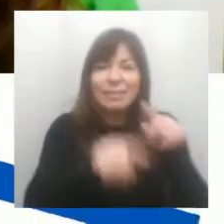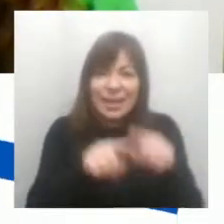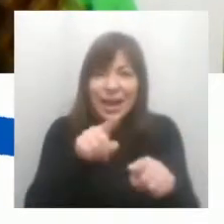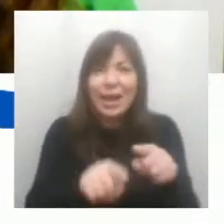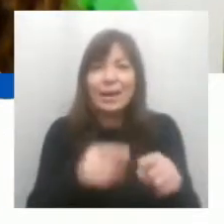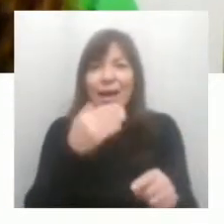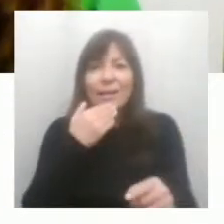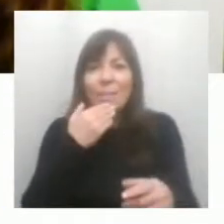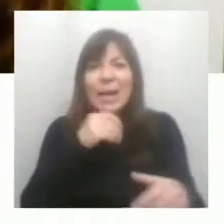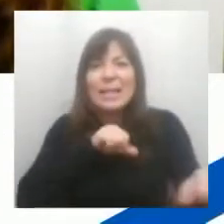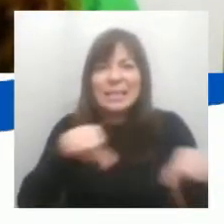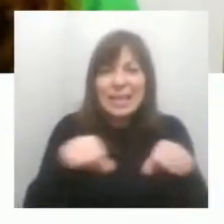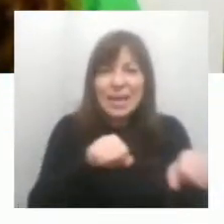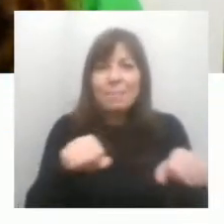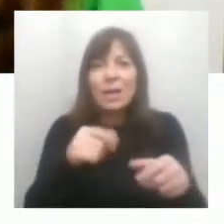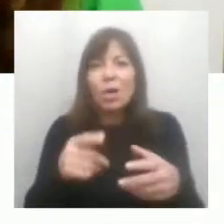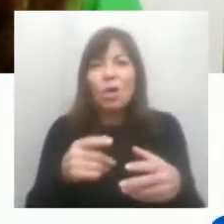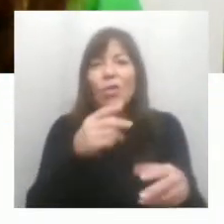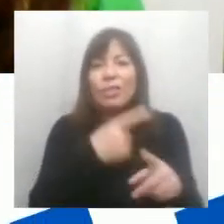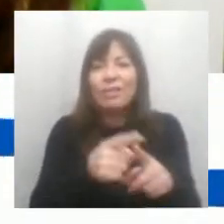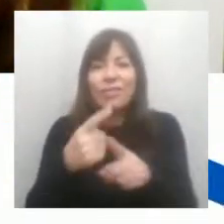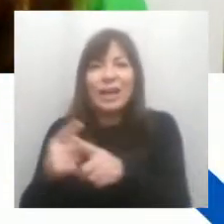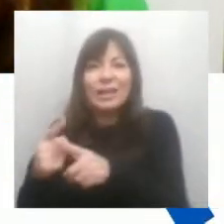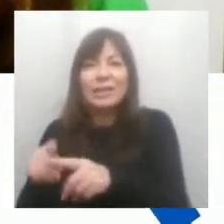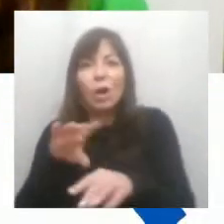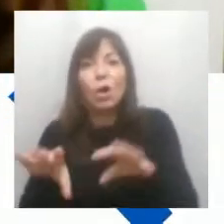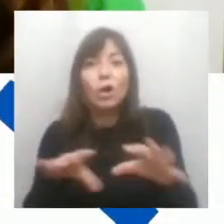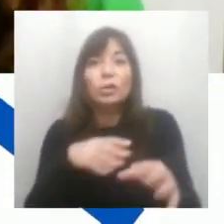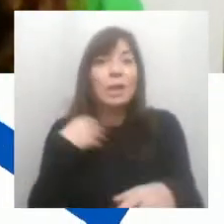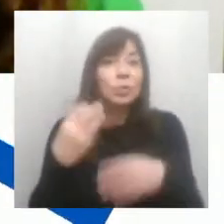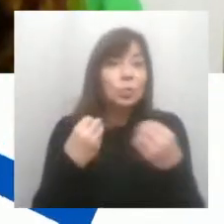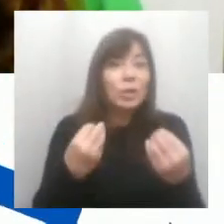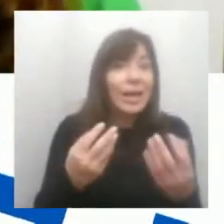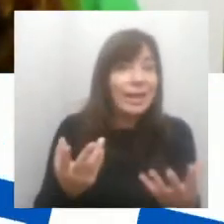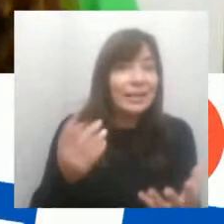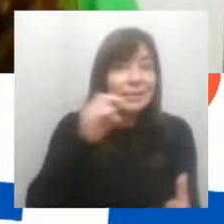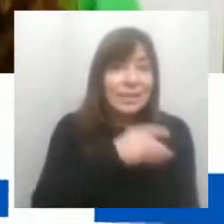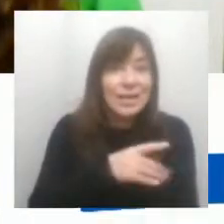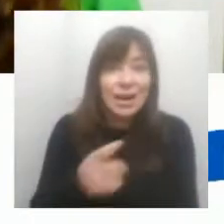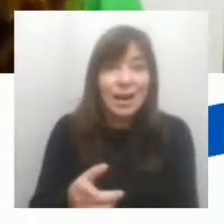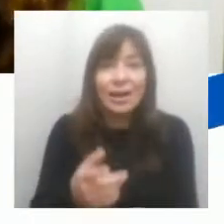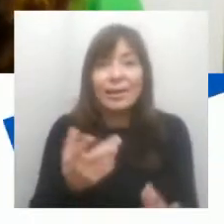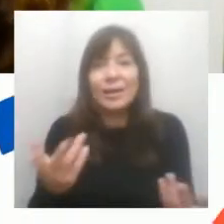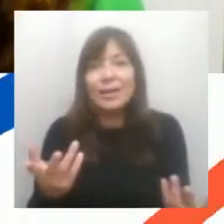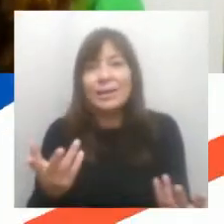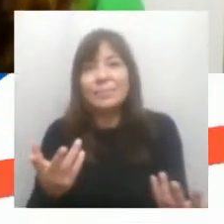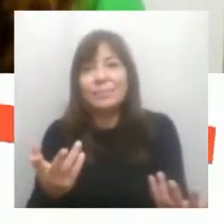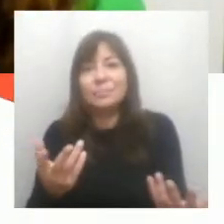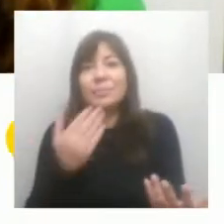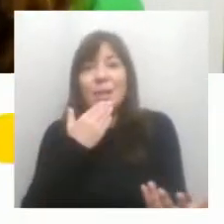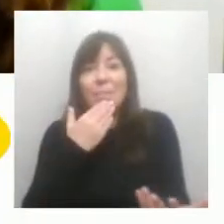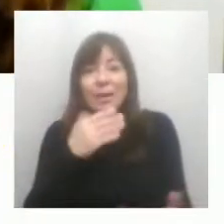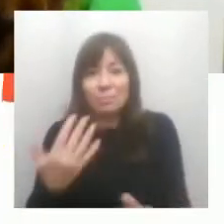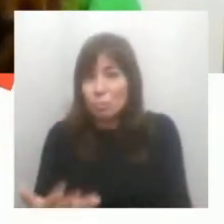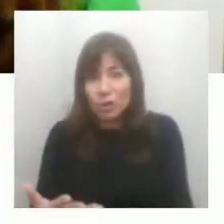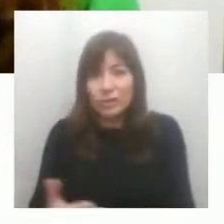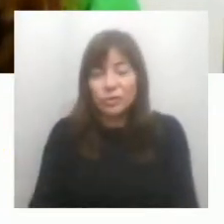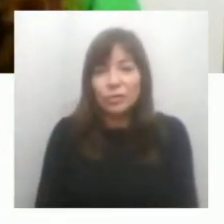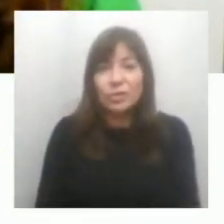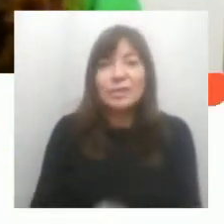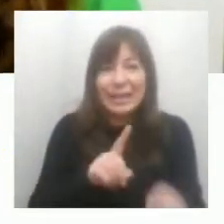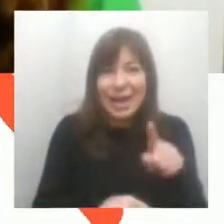En el fondo esa es la idea, tratar de que el nombre quede bien, bien claro en ese sentido. Respecto de lo que mencionaba